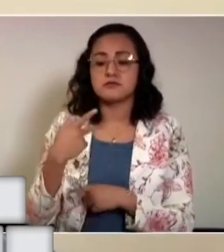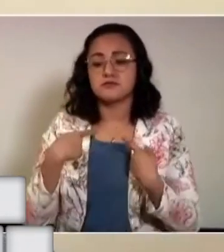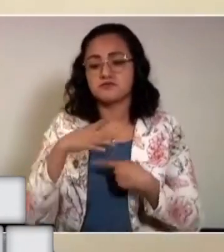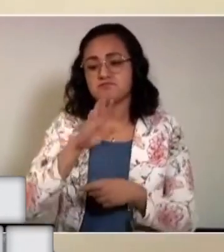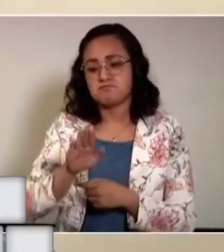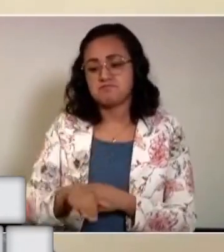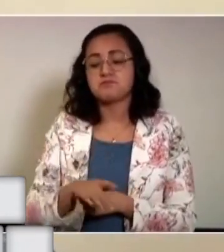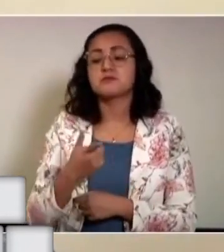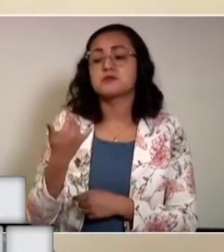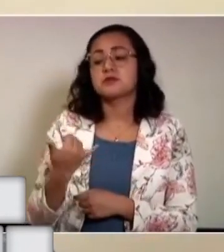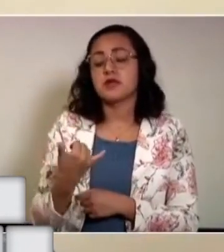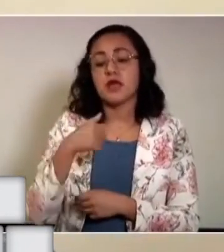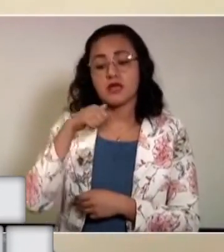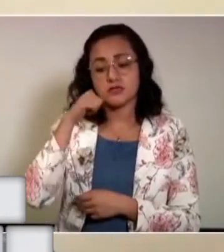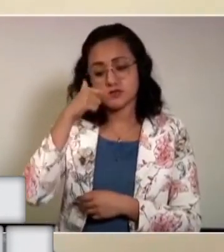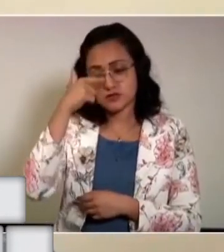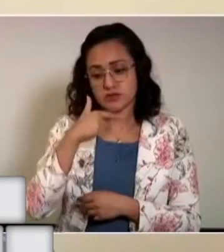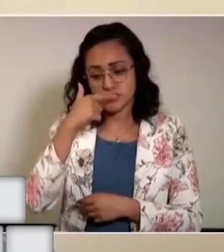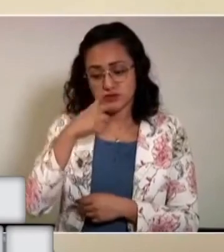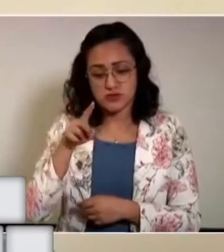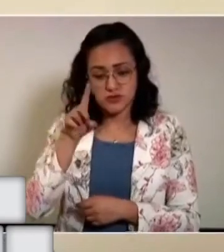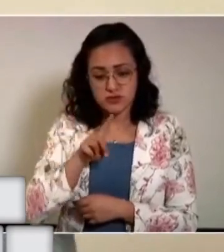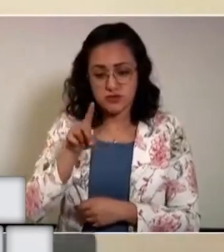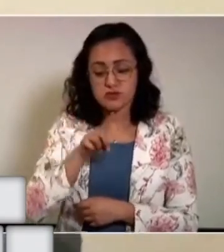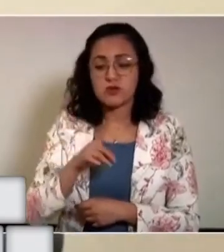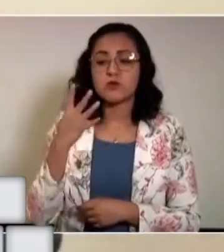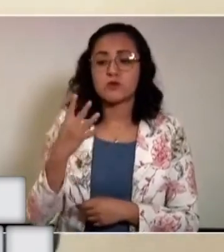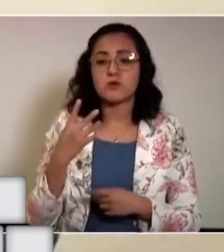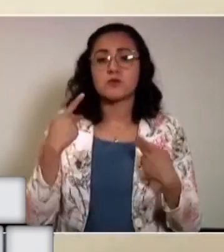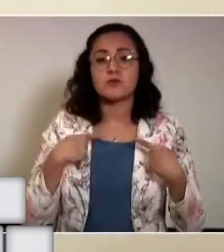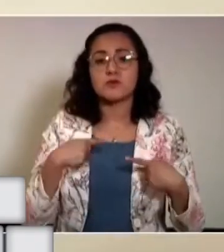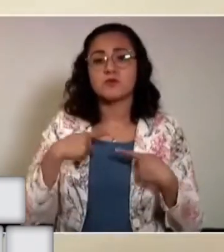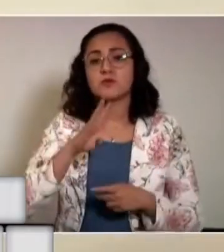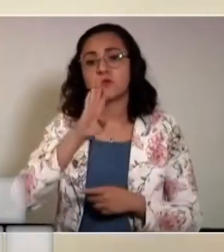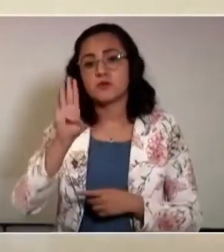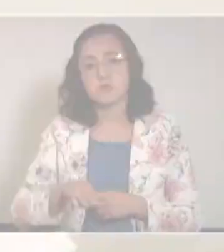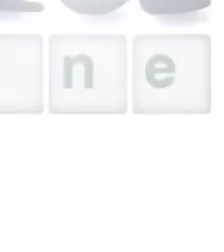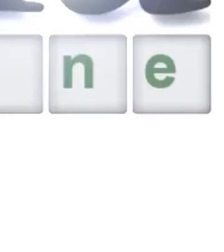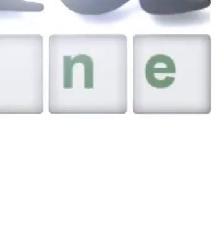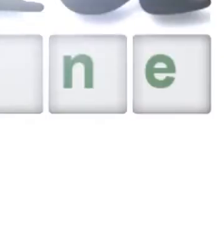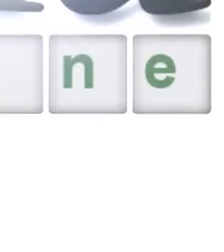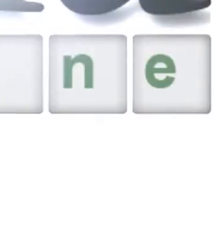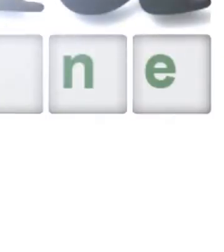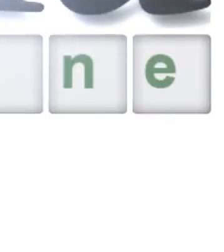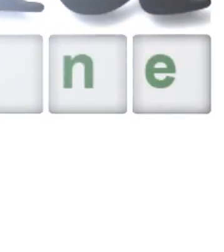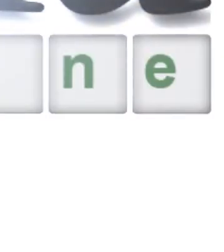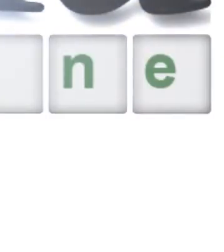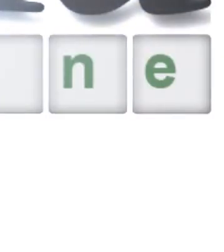y la corte de ayer por la noche 4 lamentables defunciones